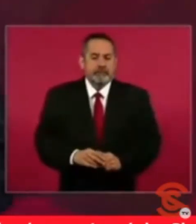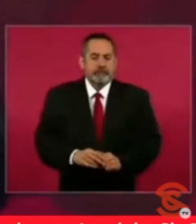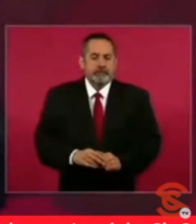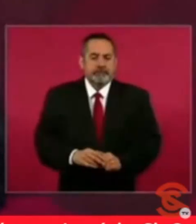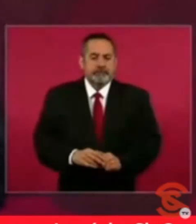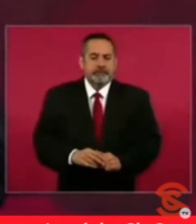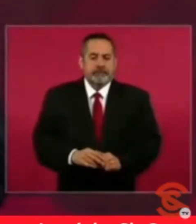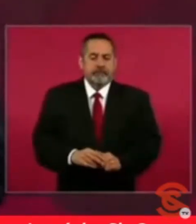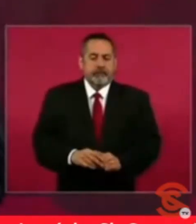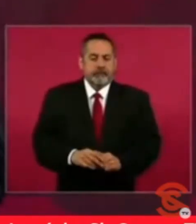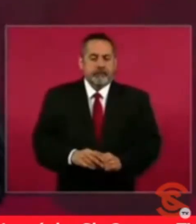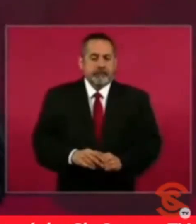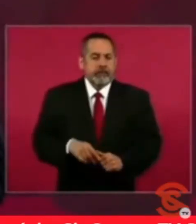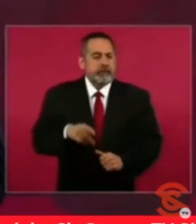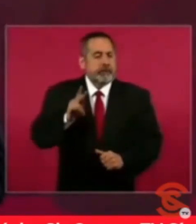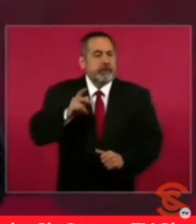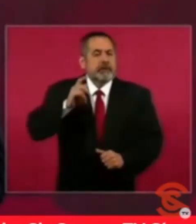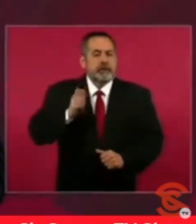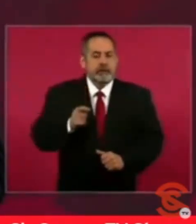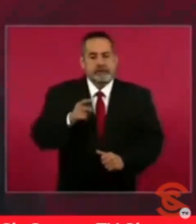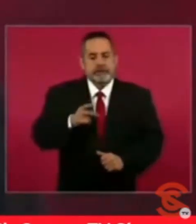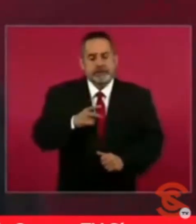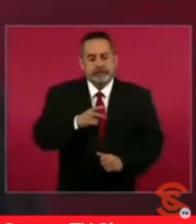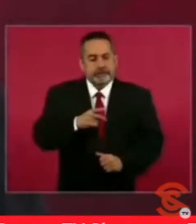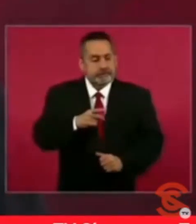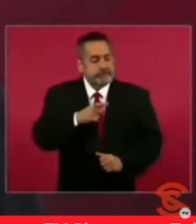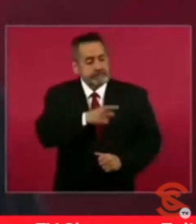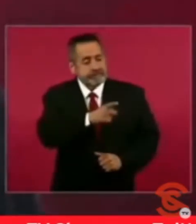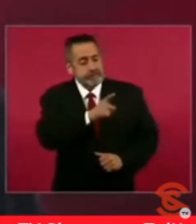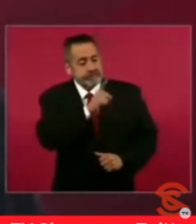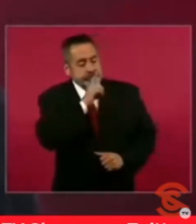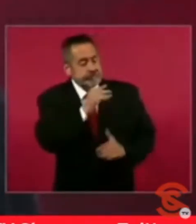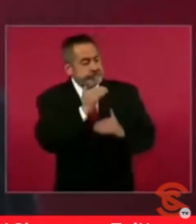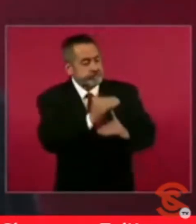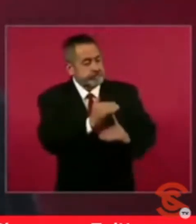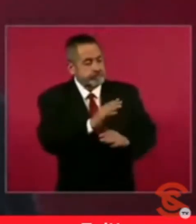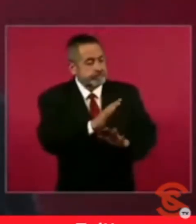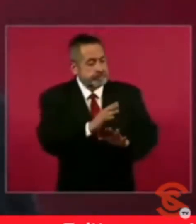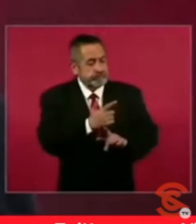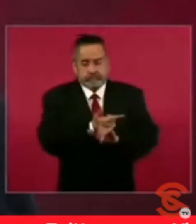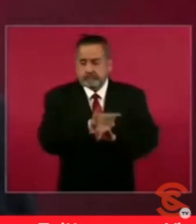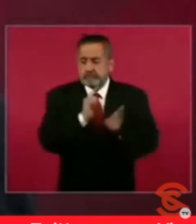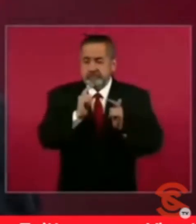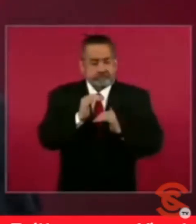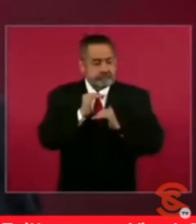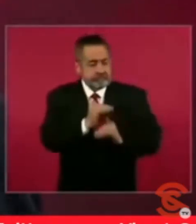no debe delimitarse la libertad.